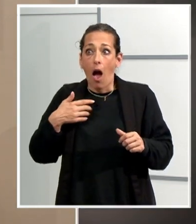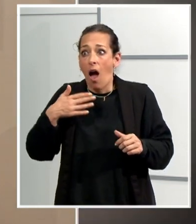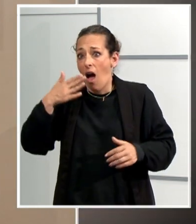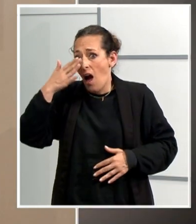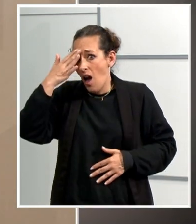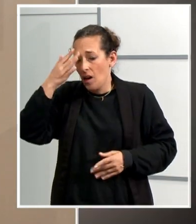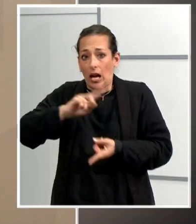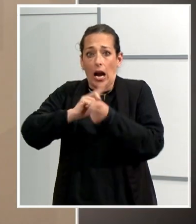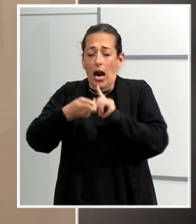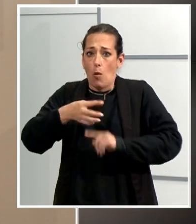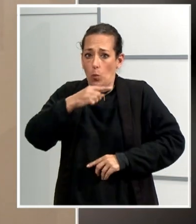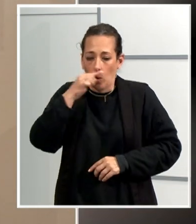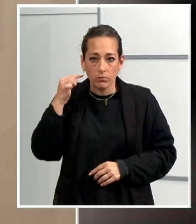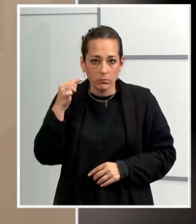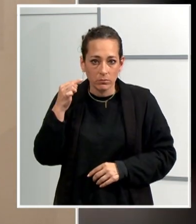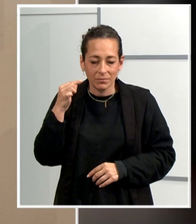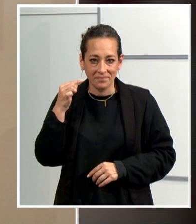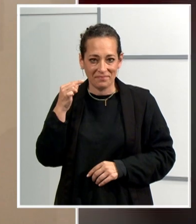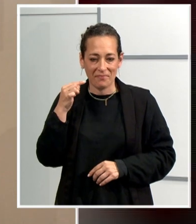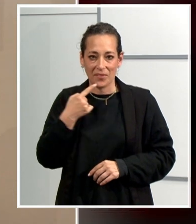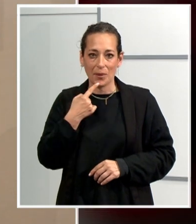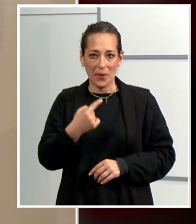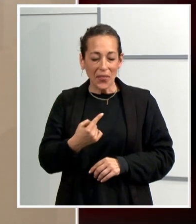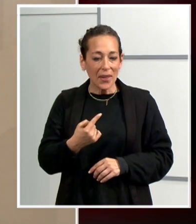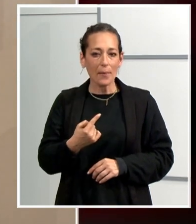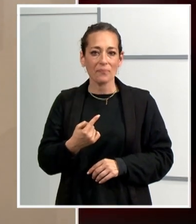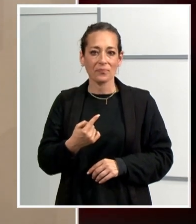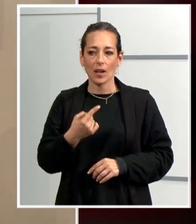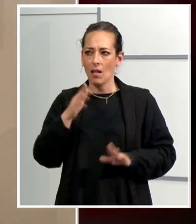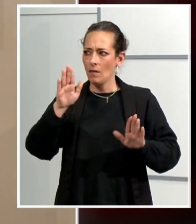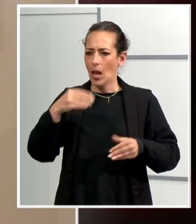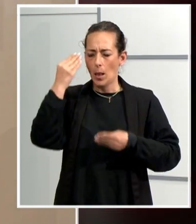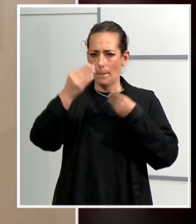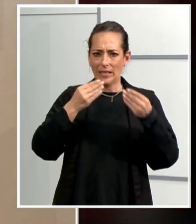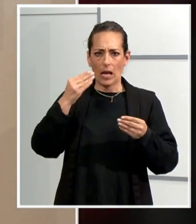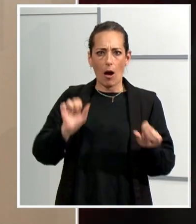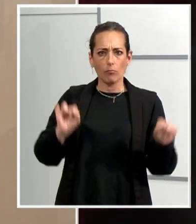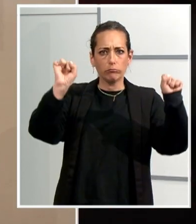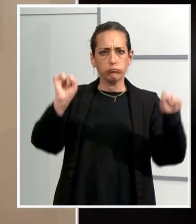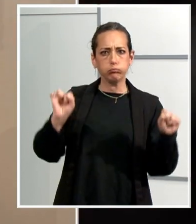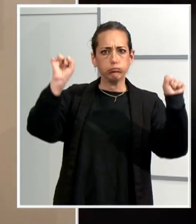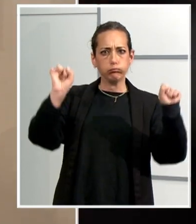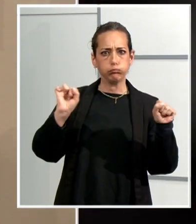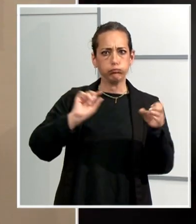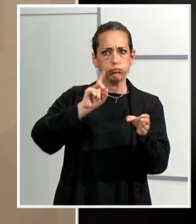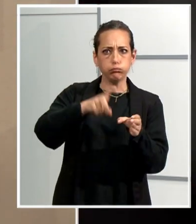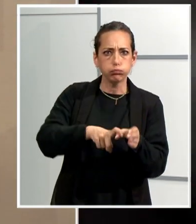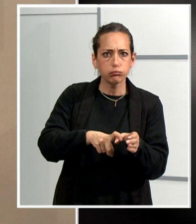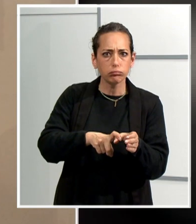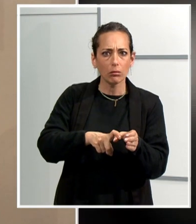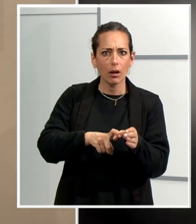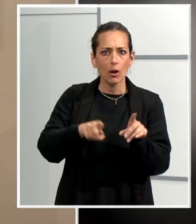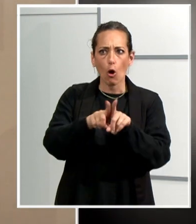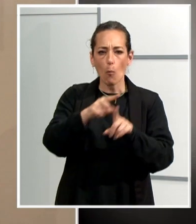un chico. ¿Sabes? Realmente pensaba que por hacer alterofilia iba a ser un chico directamente y me van a salir músculos por todos